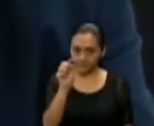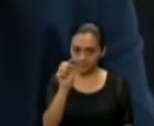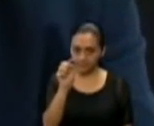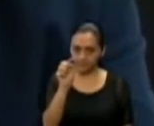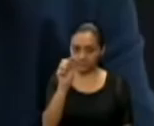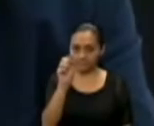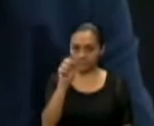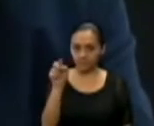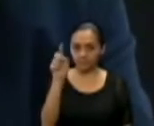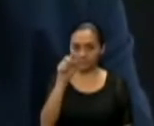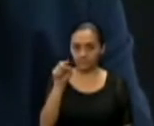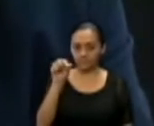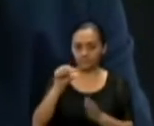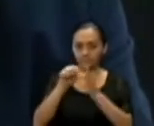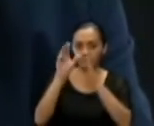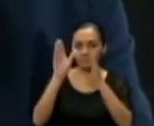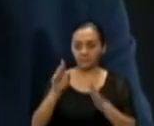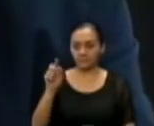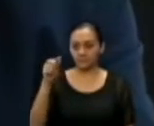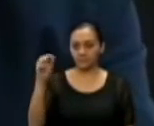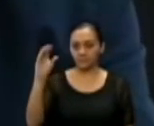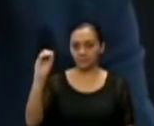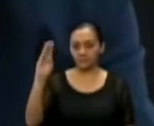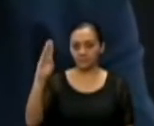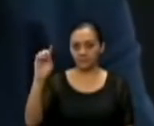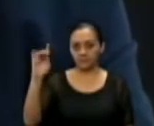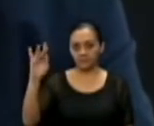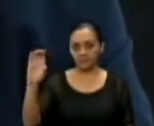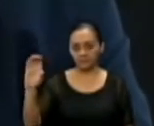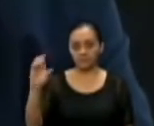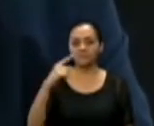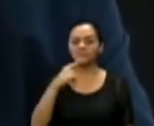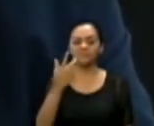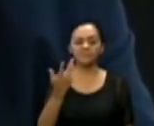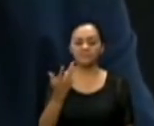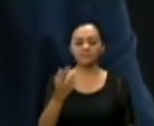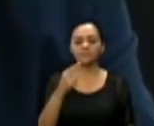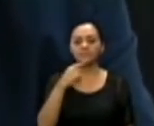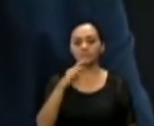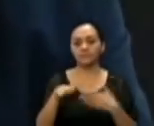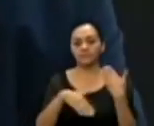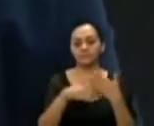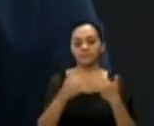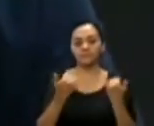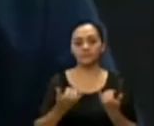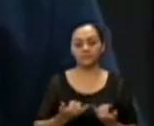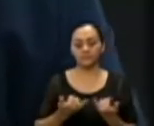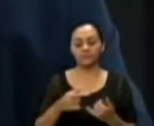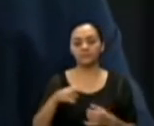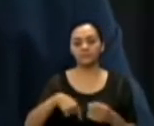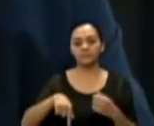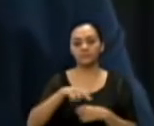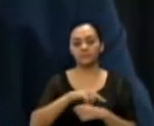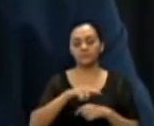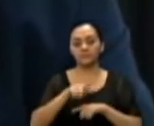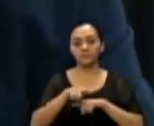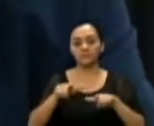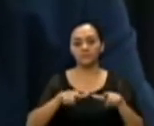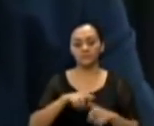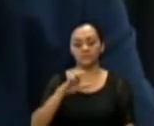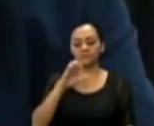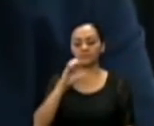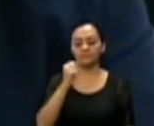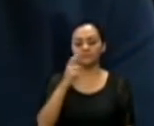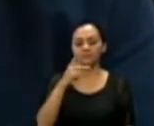ciudadano punto gob.ec esta señal se emite ahora señoras y señores desde el campus space a en el